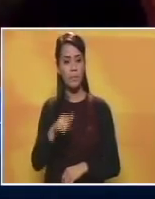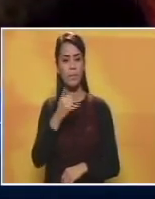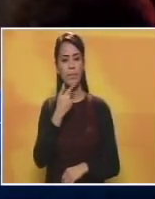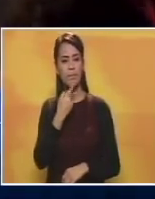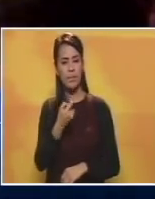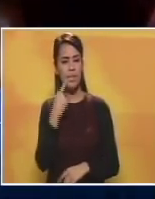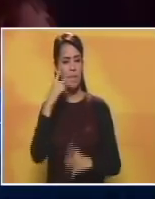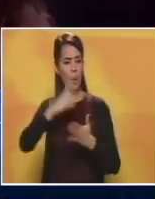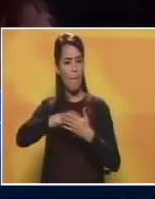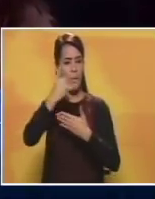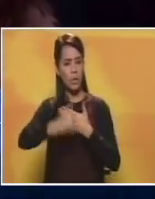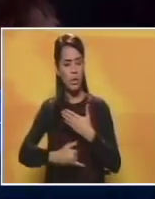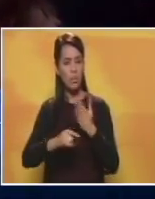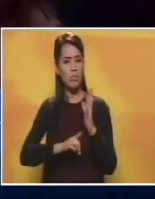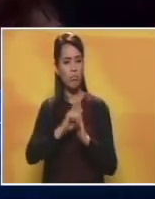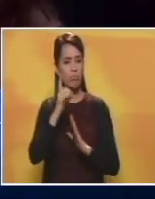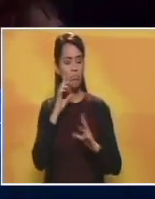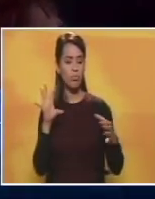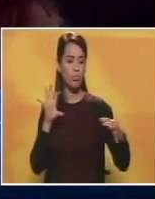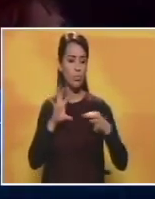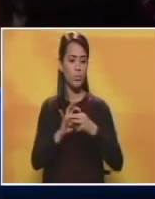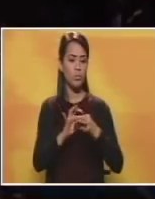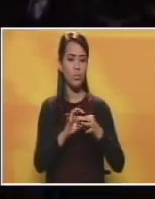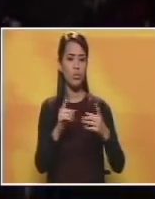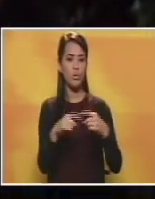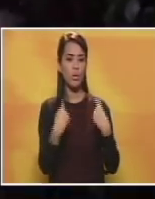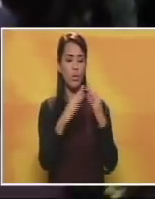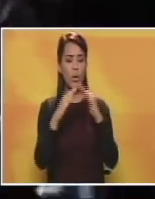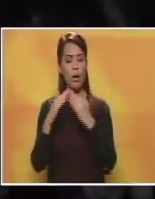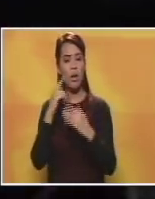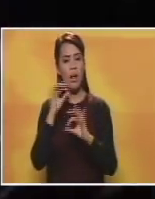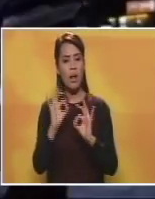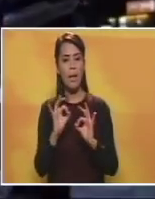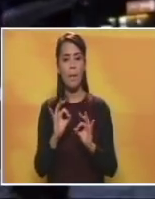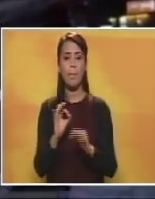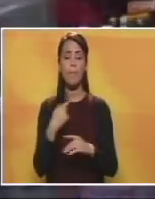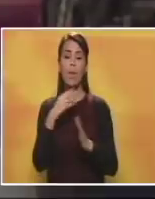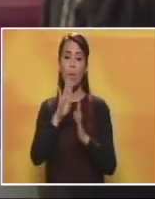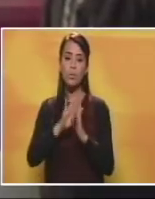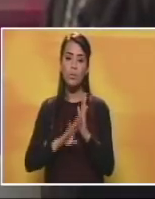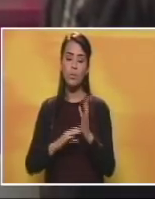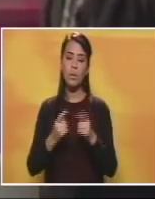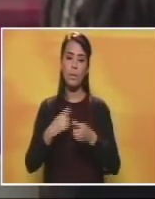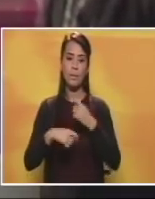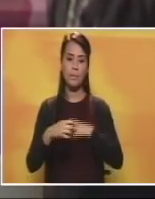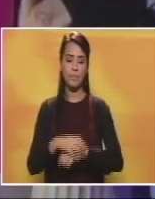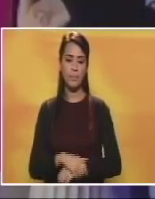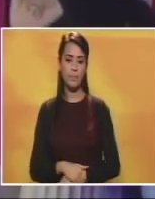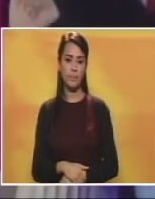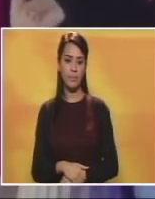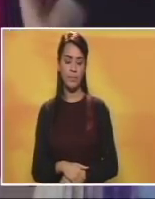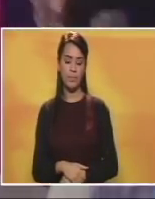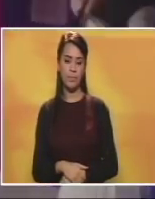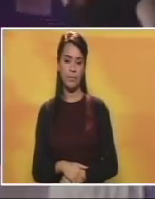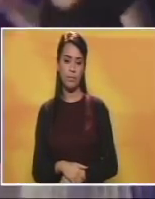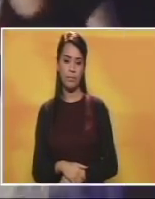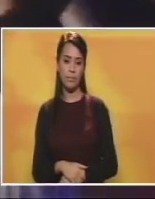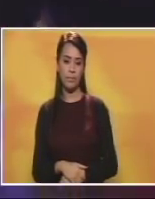proyecto que busca reunir a regiones y municipios para limitar la emisión de gases de efecto invernadero.